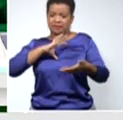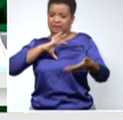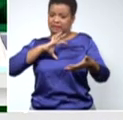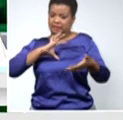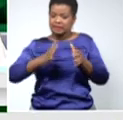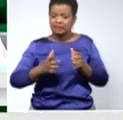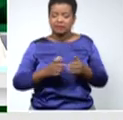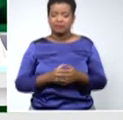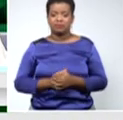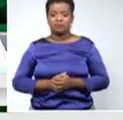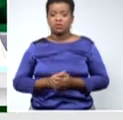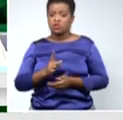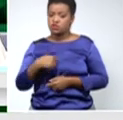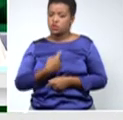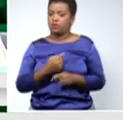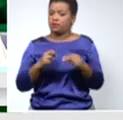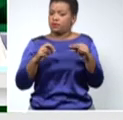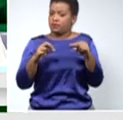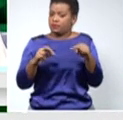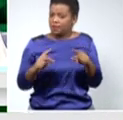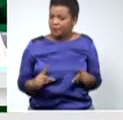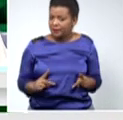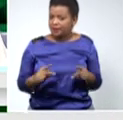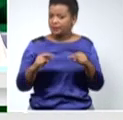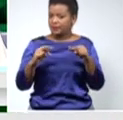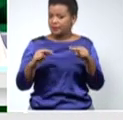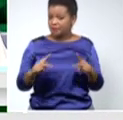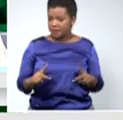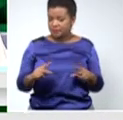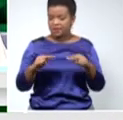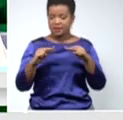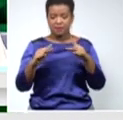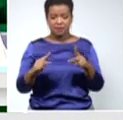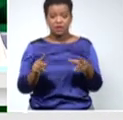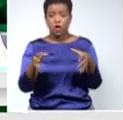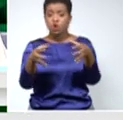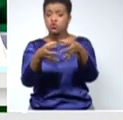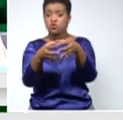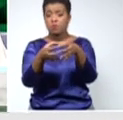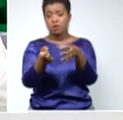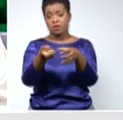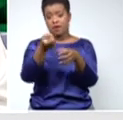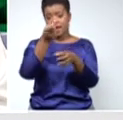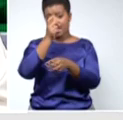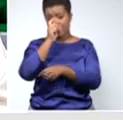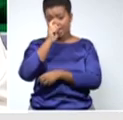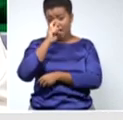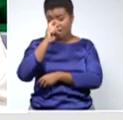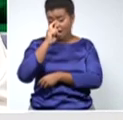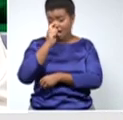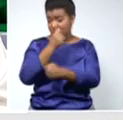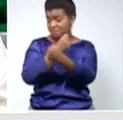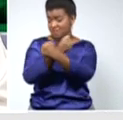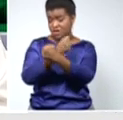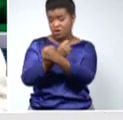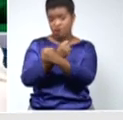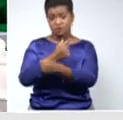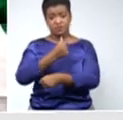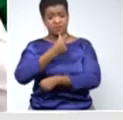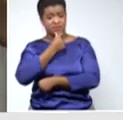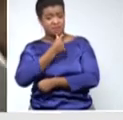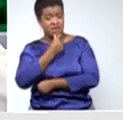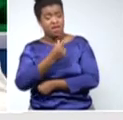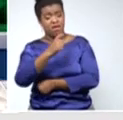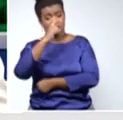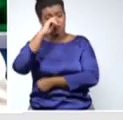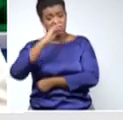nuestra insistencia, nuestra reiteración en los grupos de edades que adquieren la enfermedad, que debiera ser que